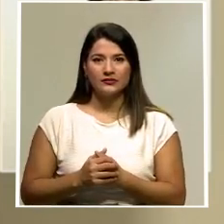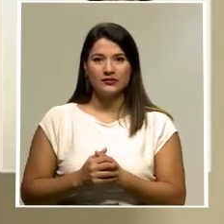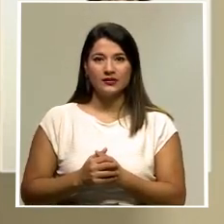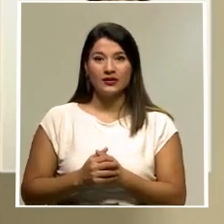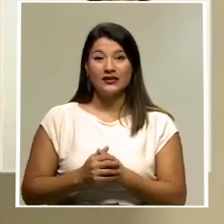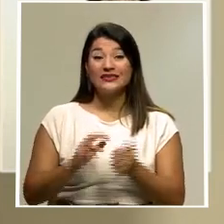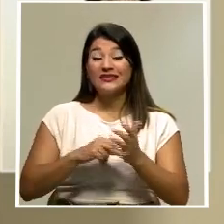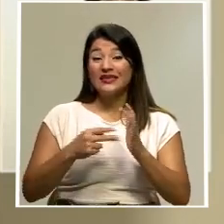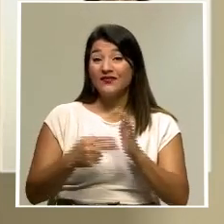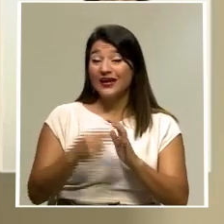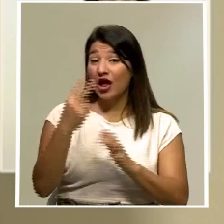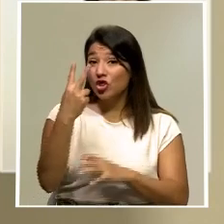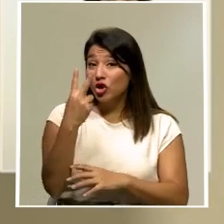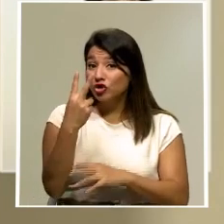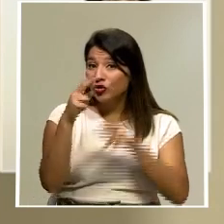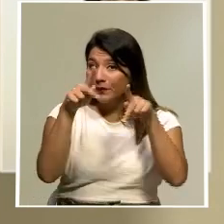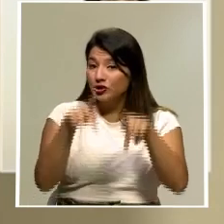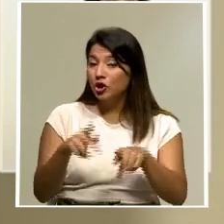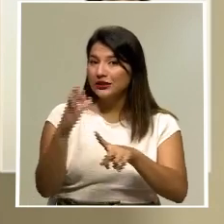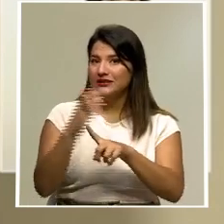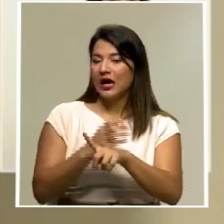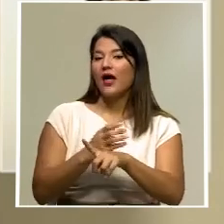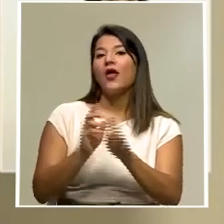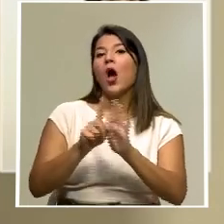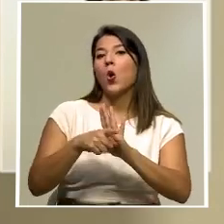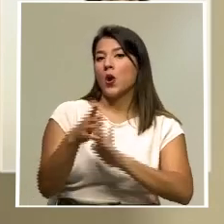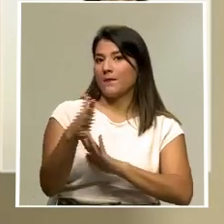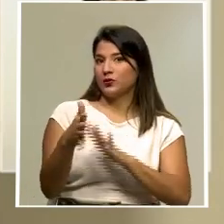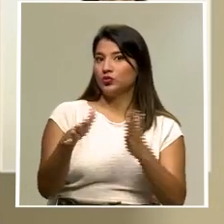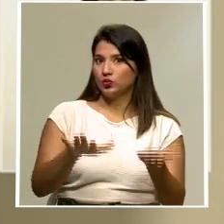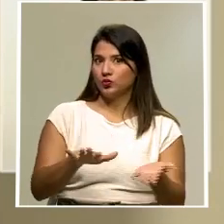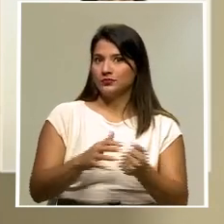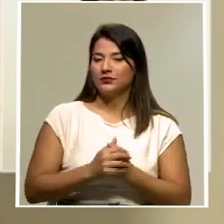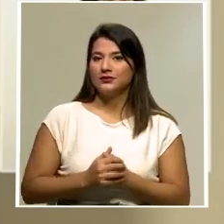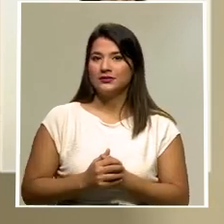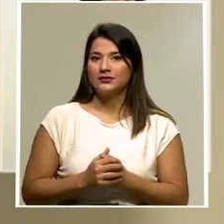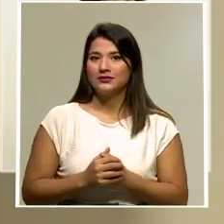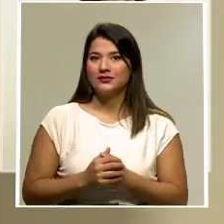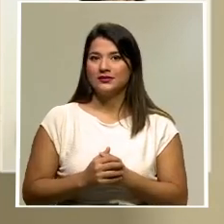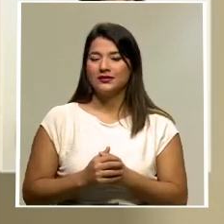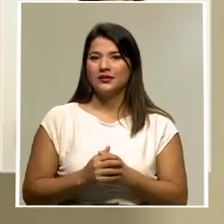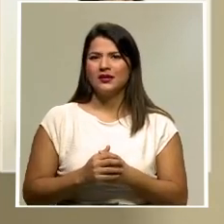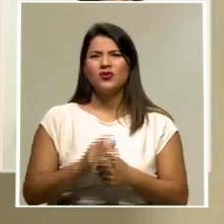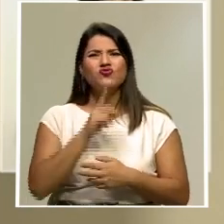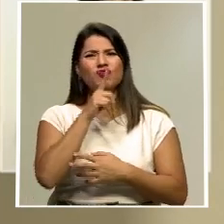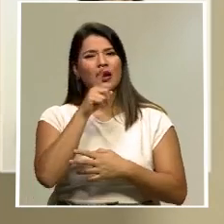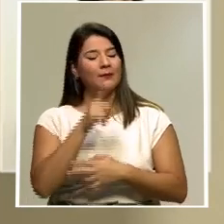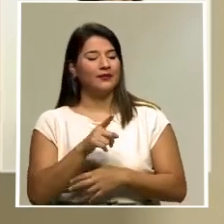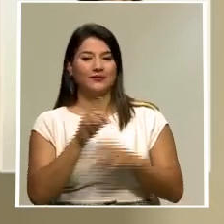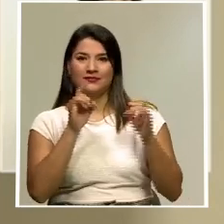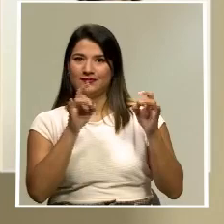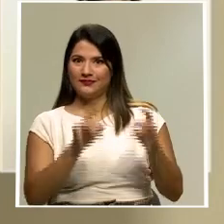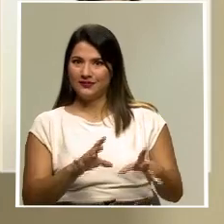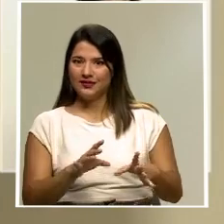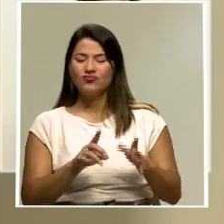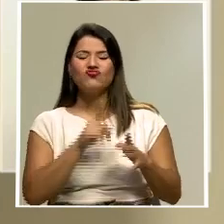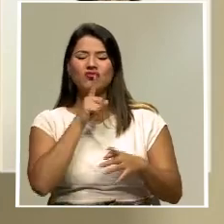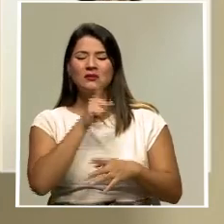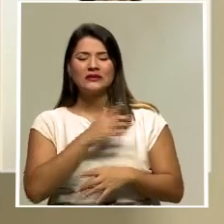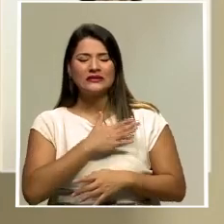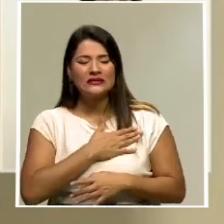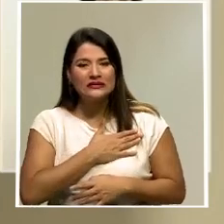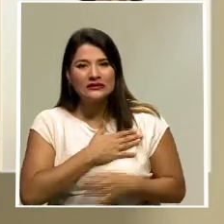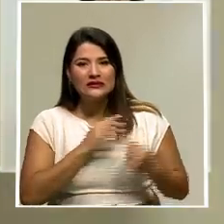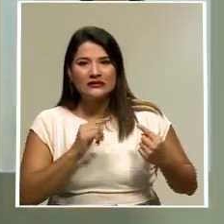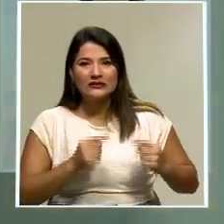hora, prácticamente 2 personas por hora, eso no, o sea, de verdad yo lo digo, es una tragedia, es un luto nacional